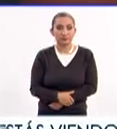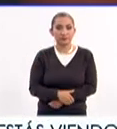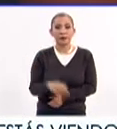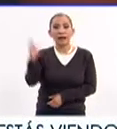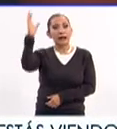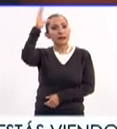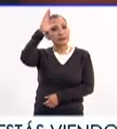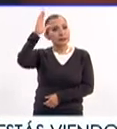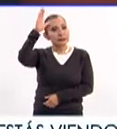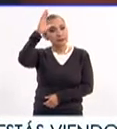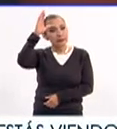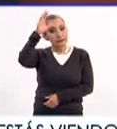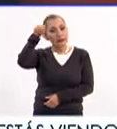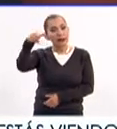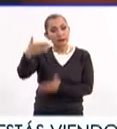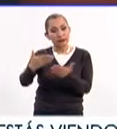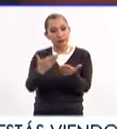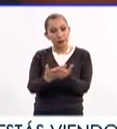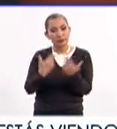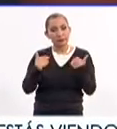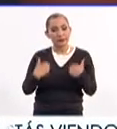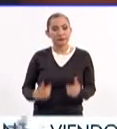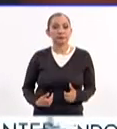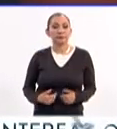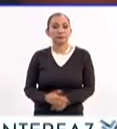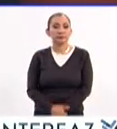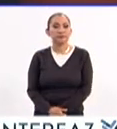la ciencia al servicio de la humanidad.